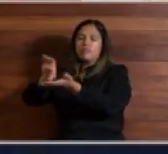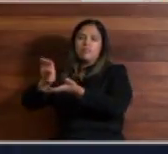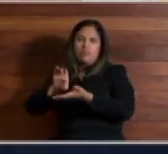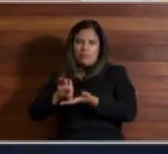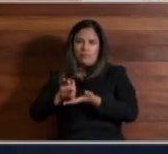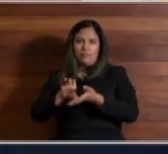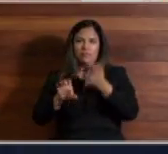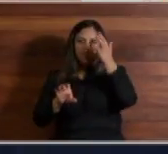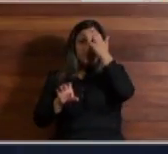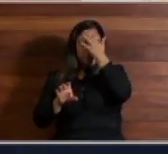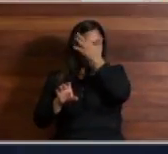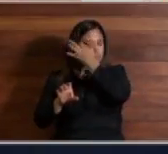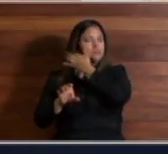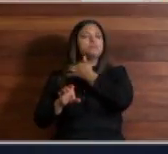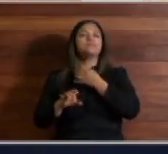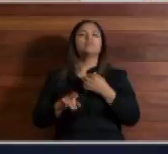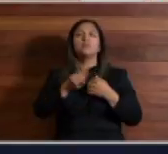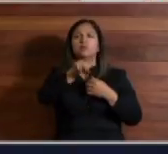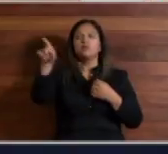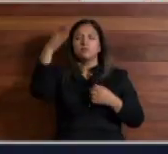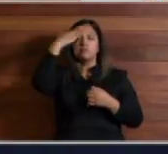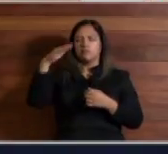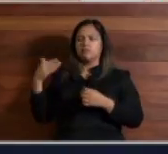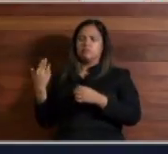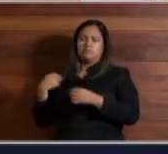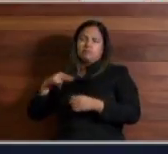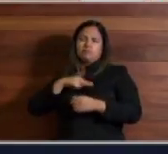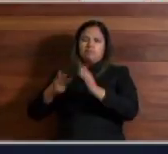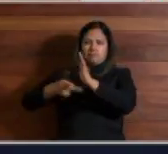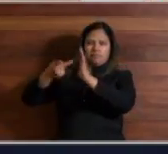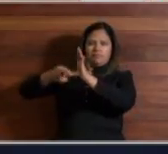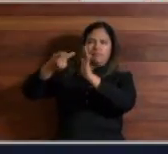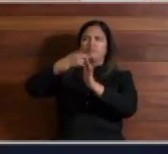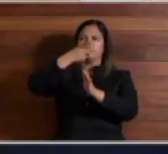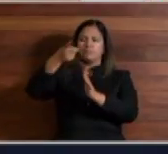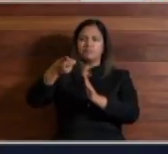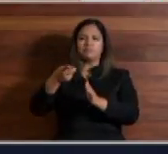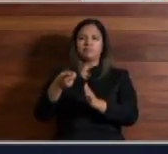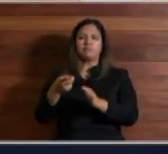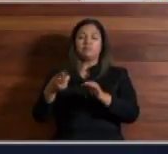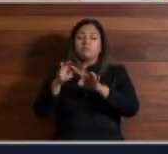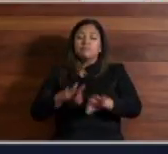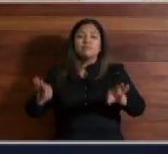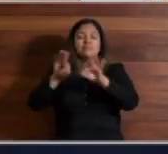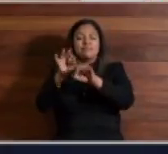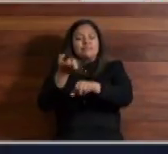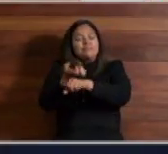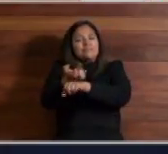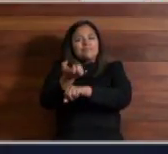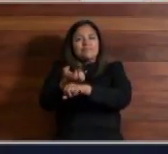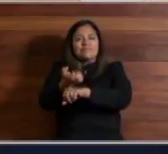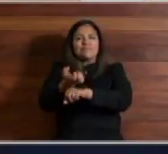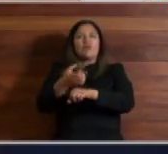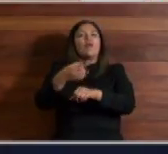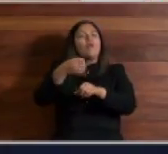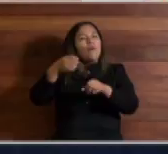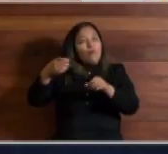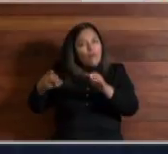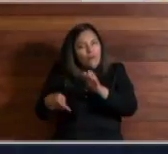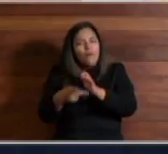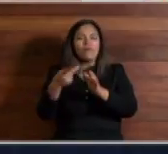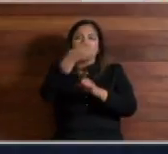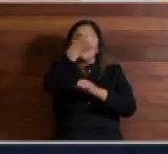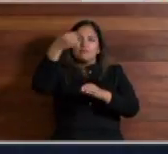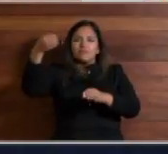Bajo la idea que, como ustedes saben y hemos dicho muchas veces, la idea era reorganizar el Estado, reducirlo para